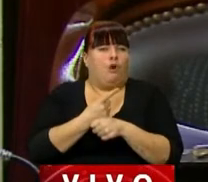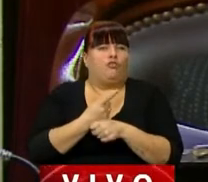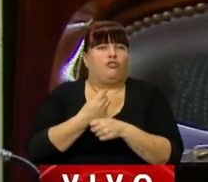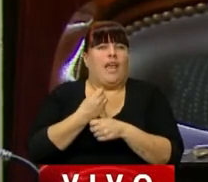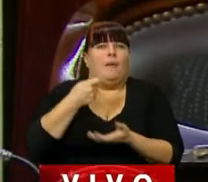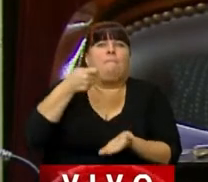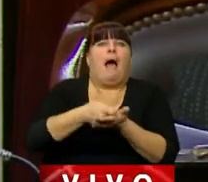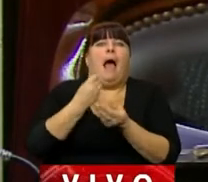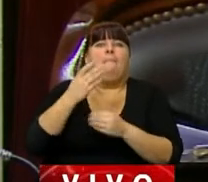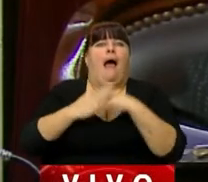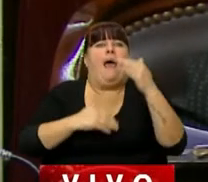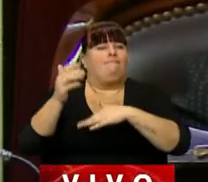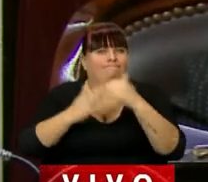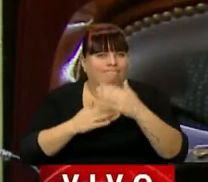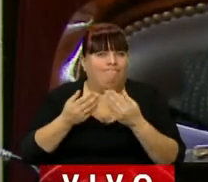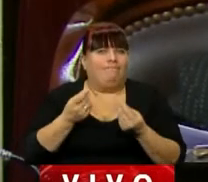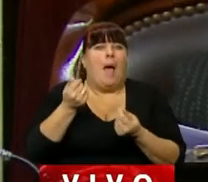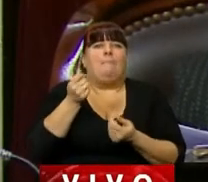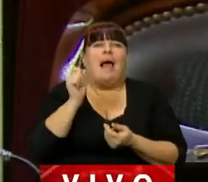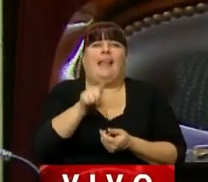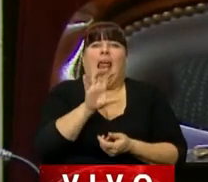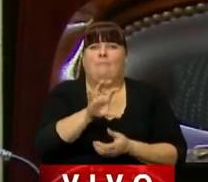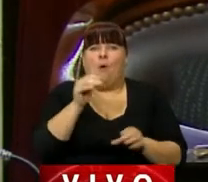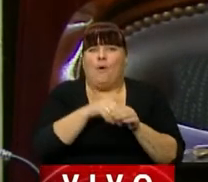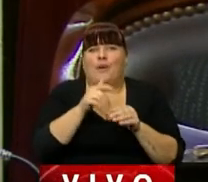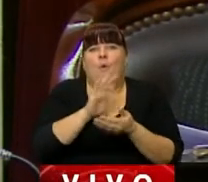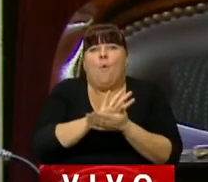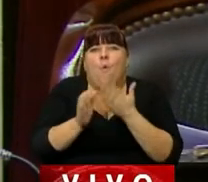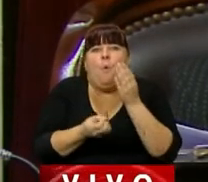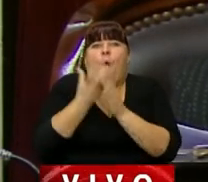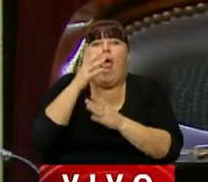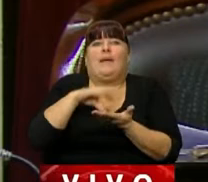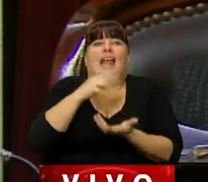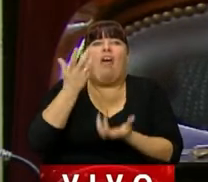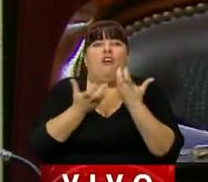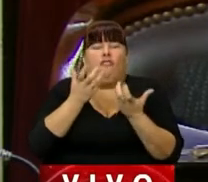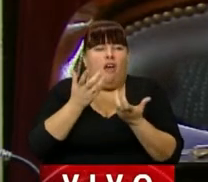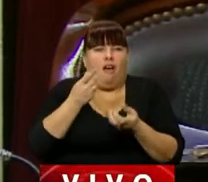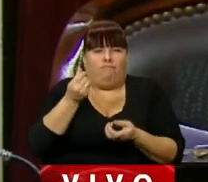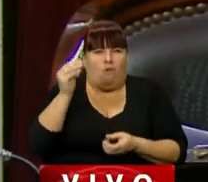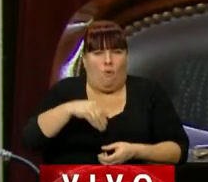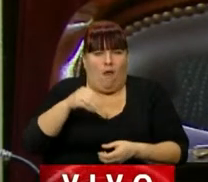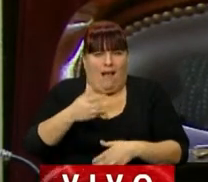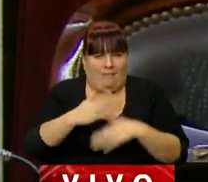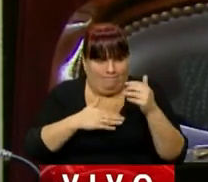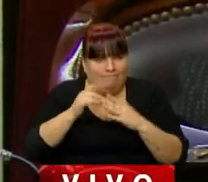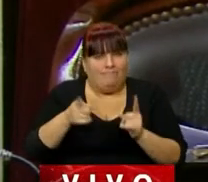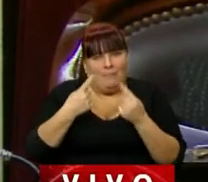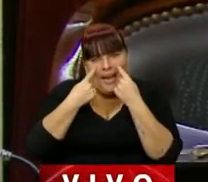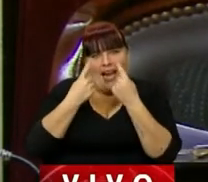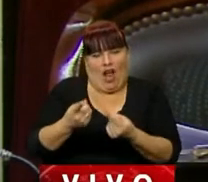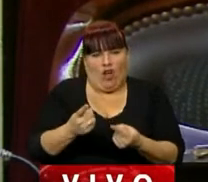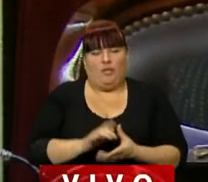eran imposibles de afrontar con los recursos provinciales de una joven provincia como lo era Tierra del Fuego. Así que ese